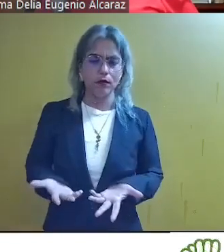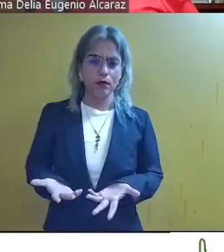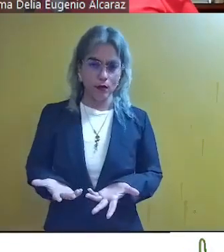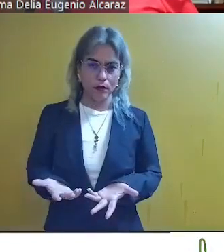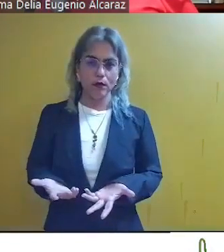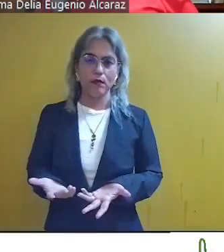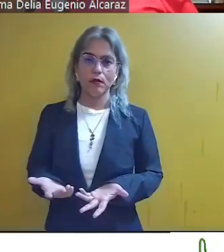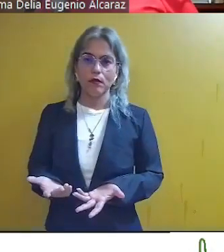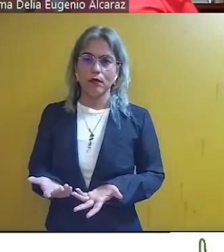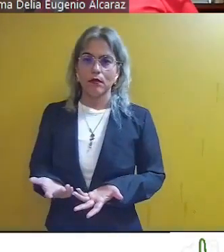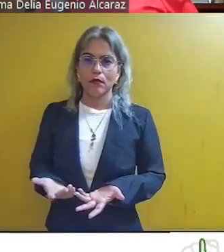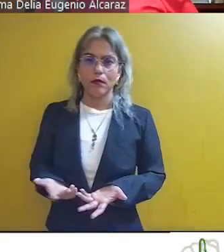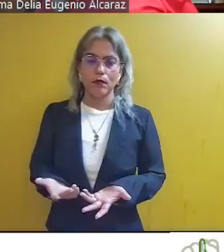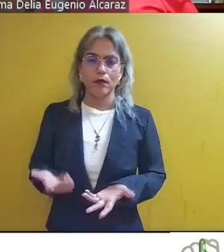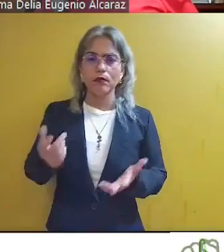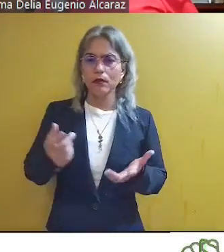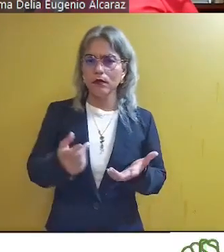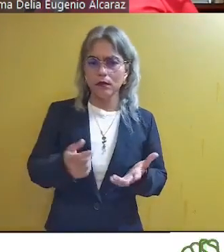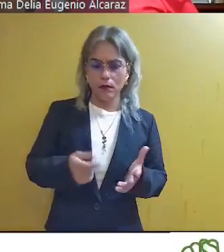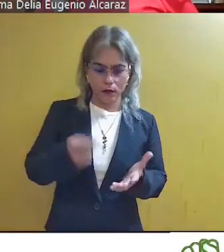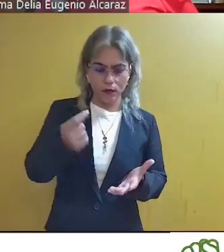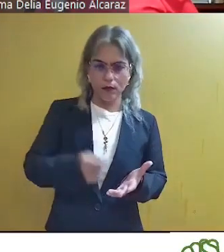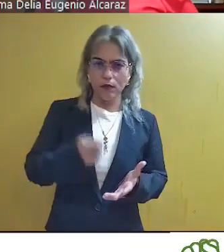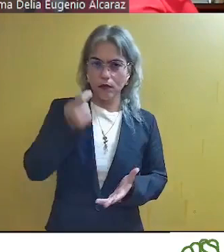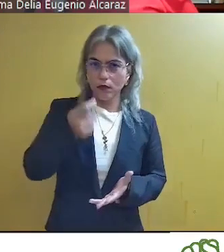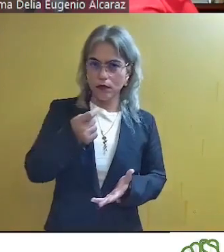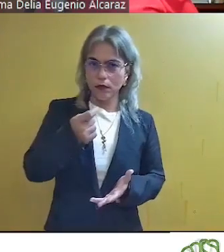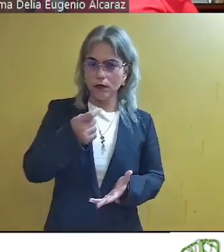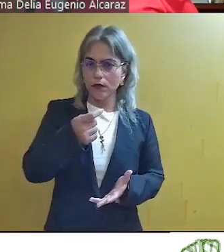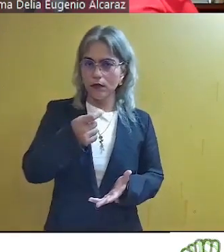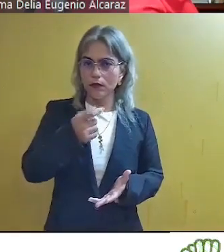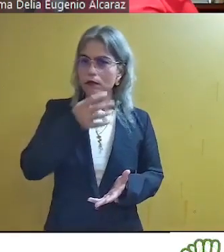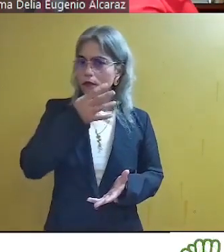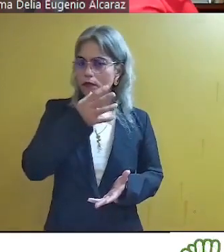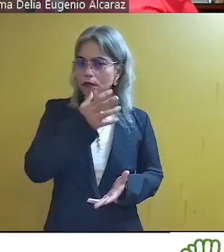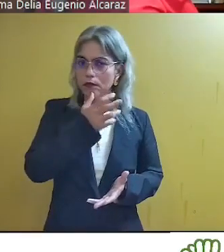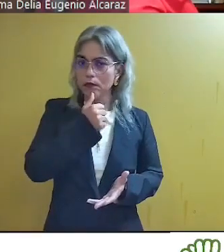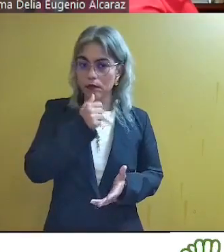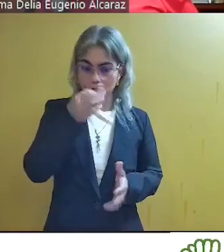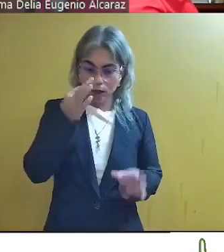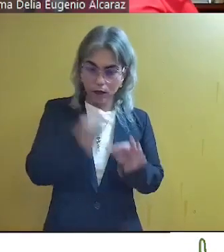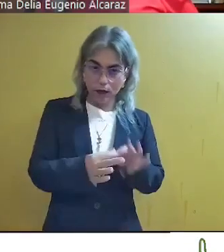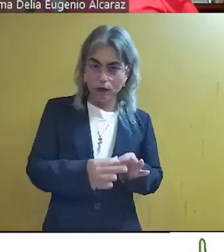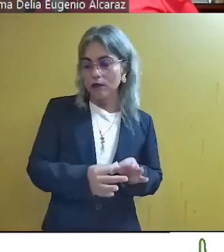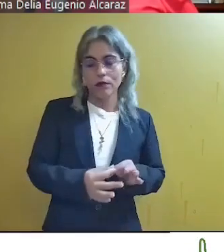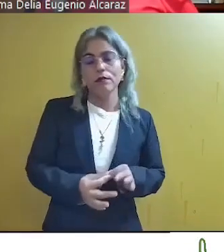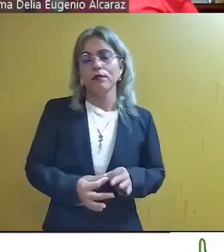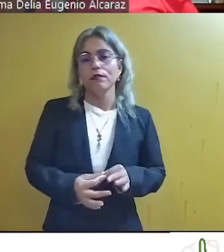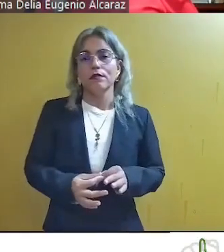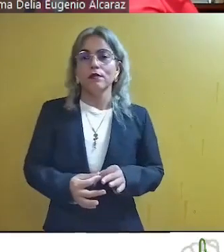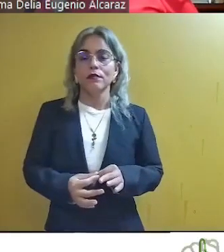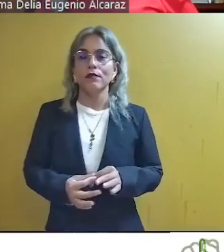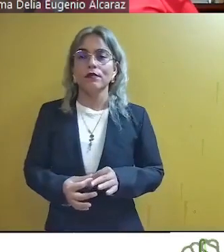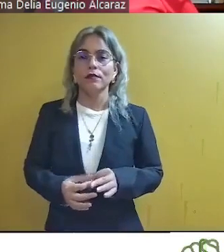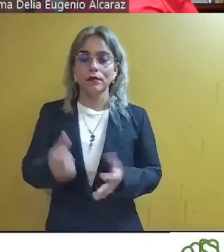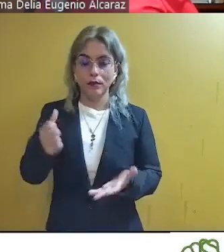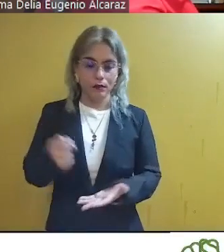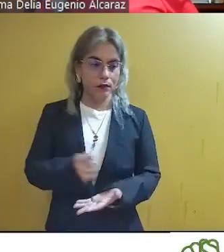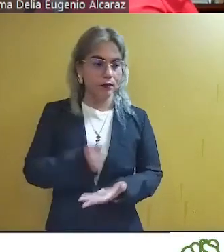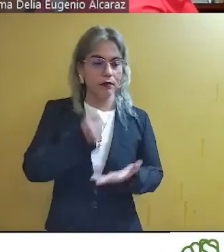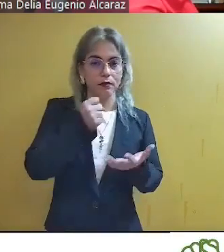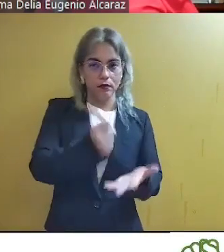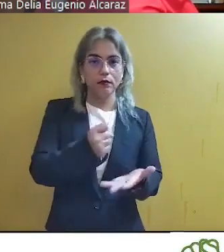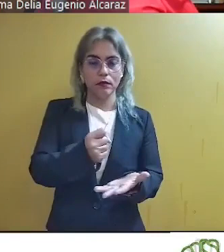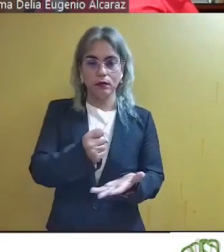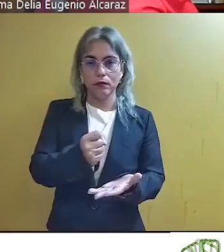para tener por acreditada una imposibilidad material de cumplimiento en función de la falta de recursos económicos que argumenta, dado que en